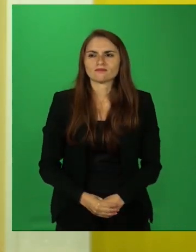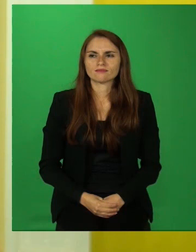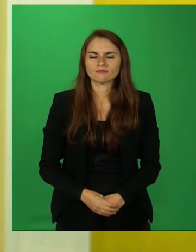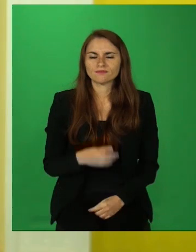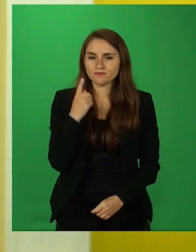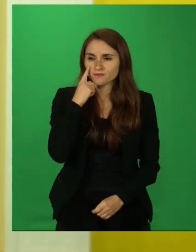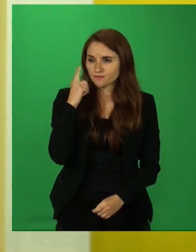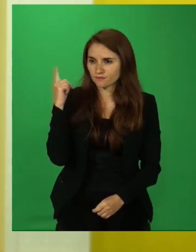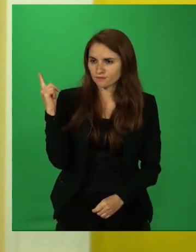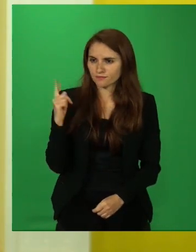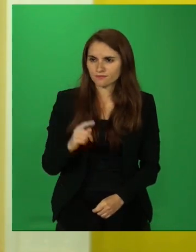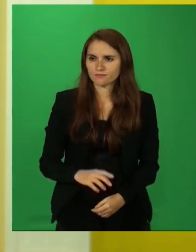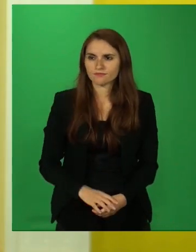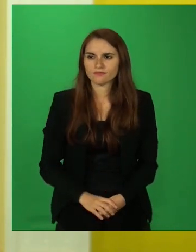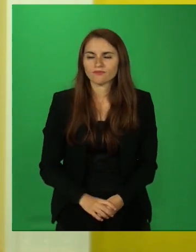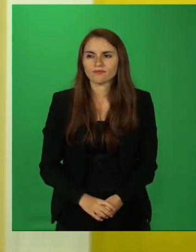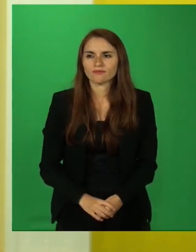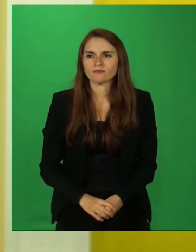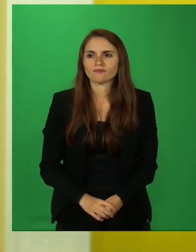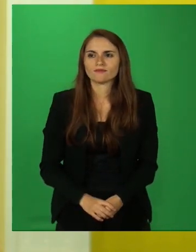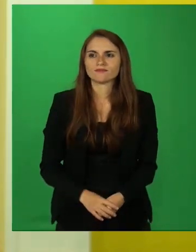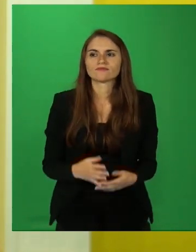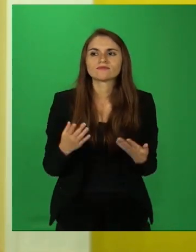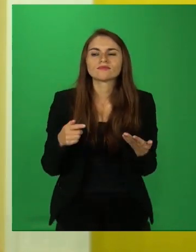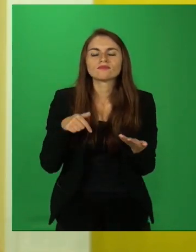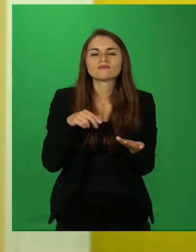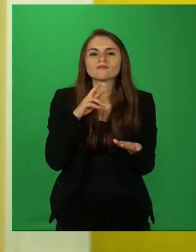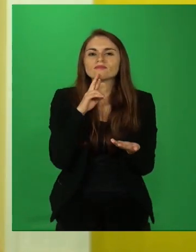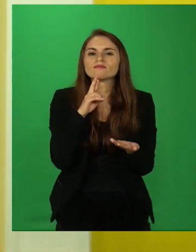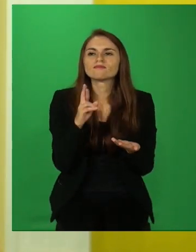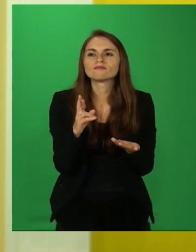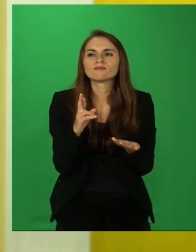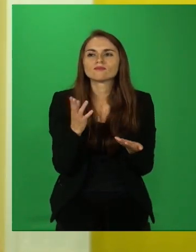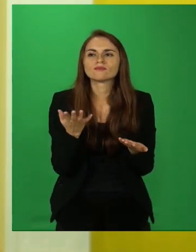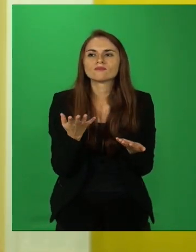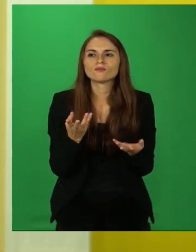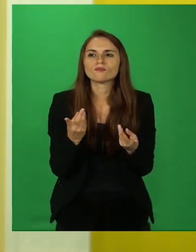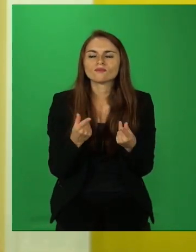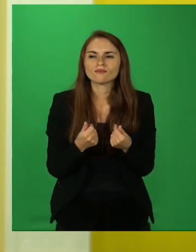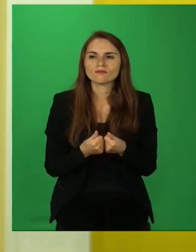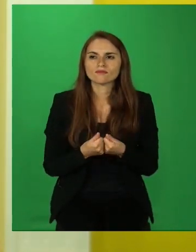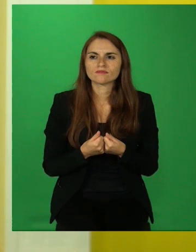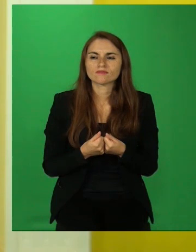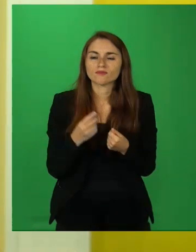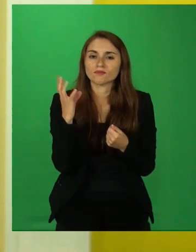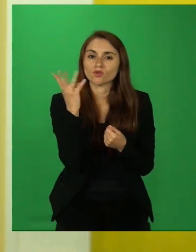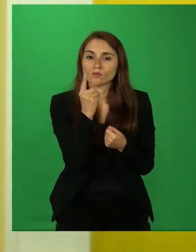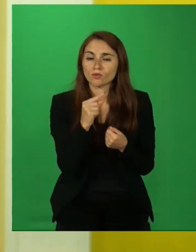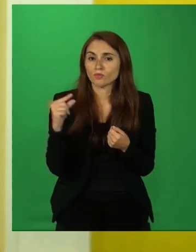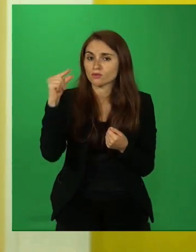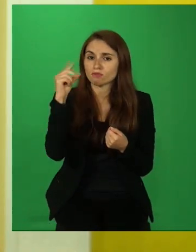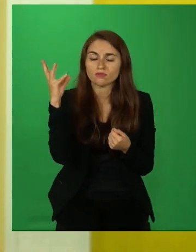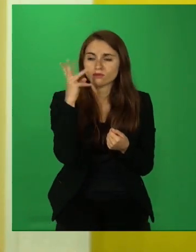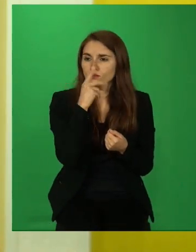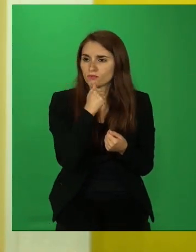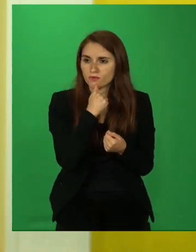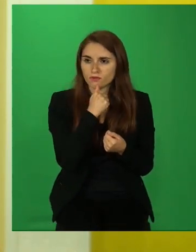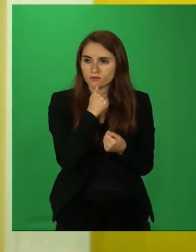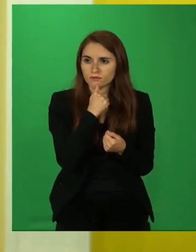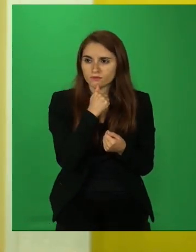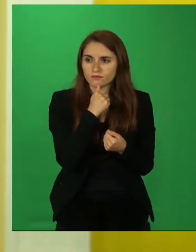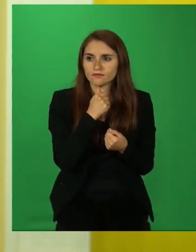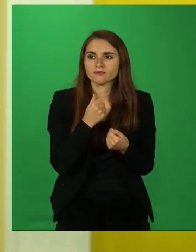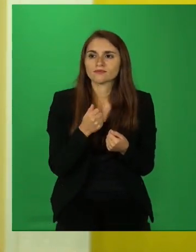y ahora resolvemos no es cierto en este caso no hay potencias ya